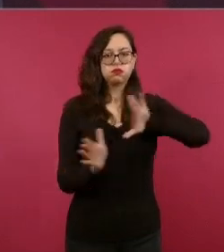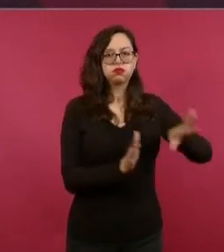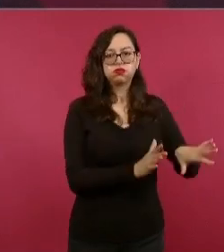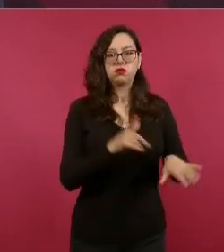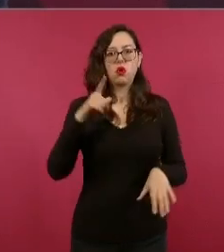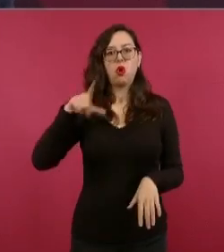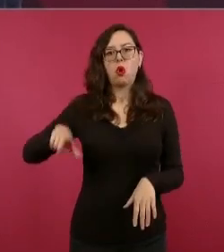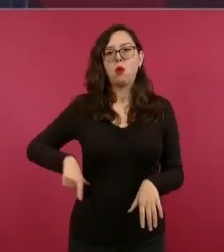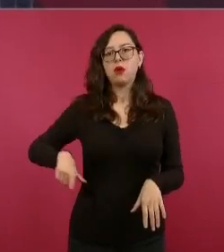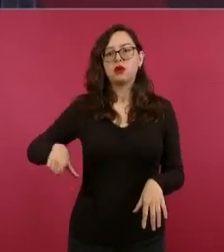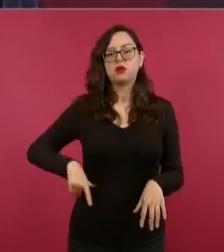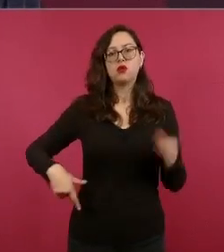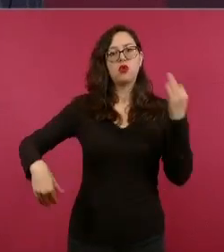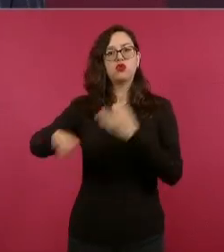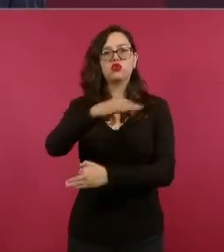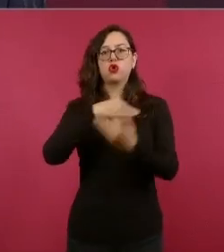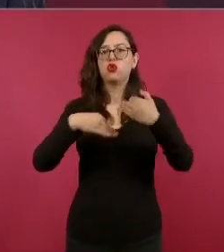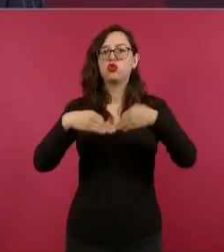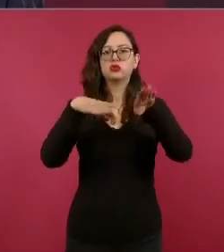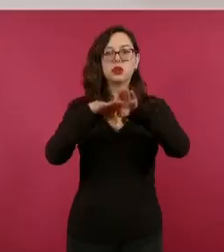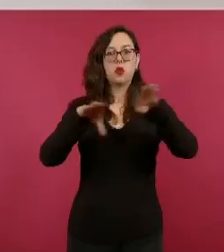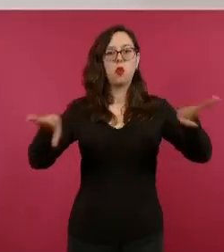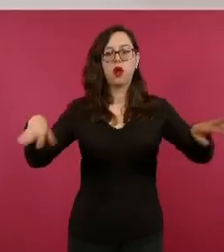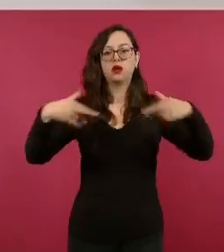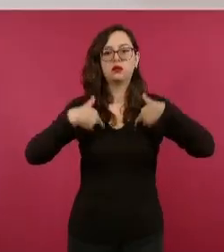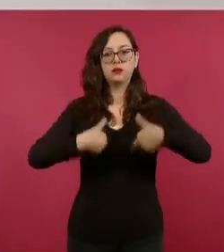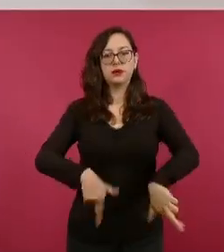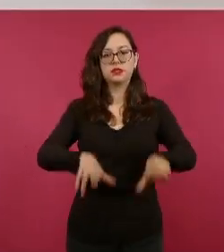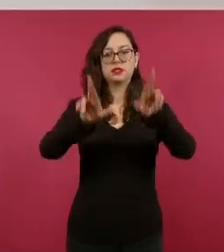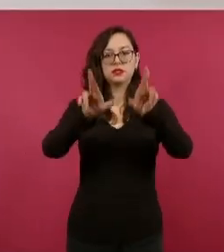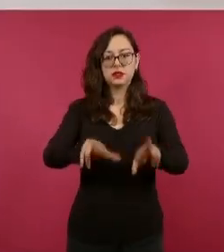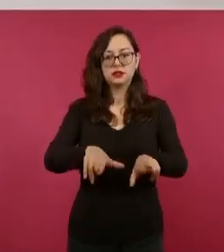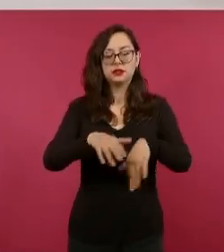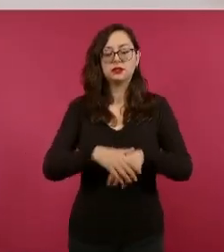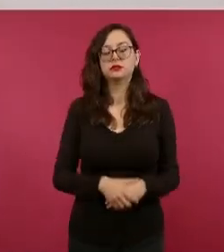La segunda lección,